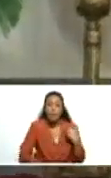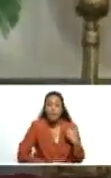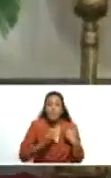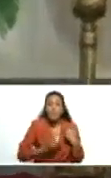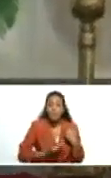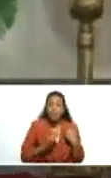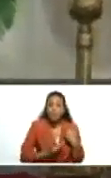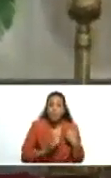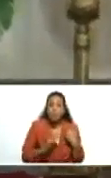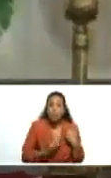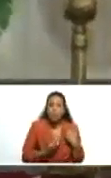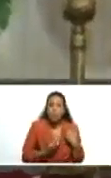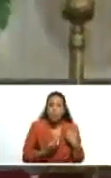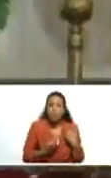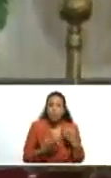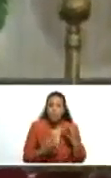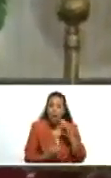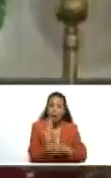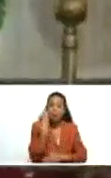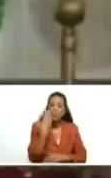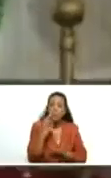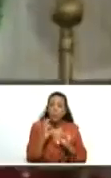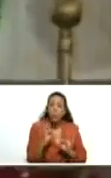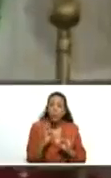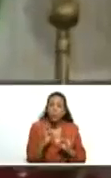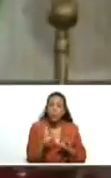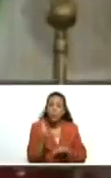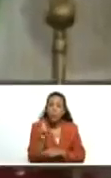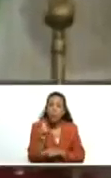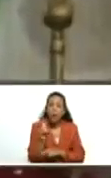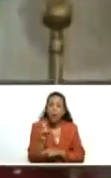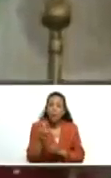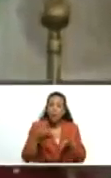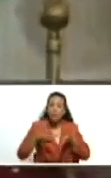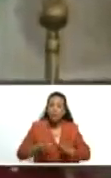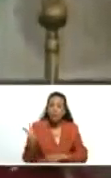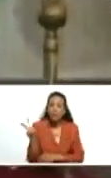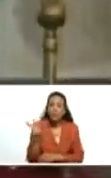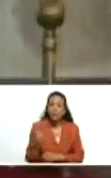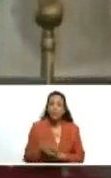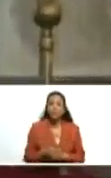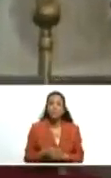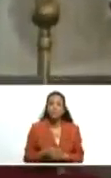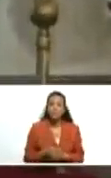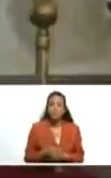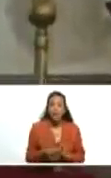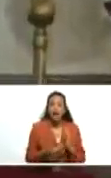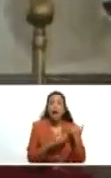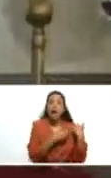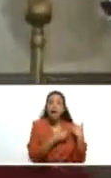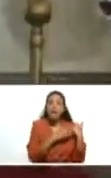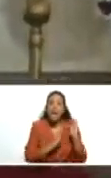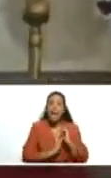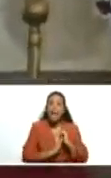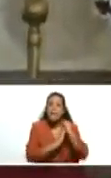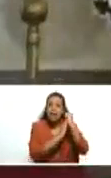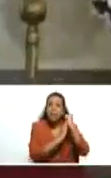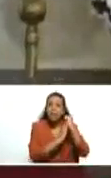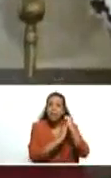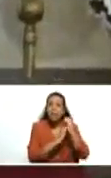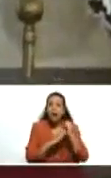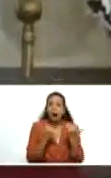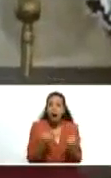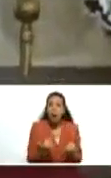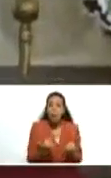fundamental para la construcción de esta nueva nación, a cargo y liderando el